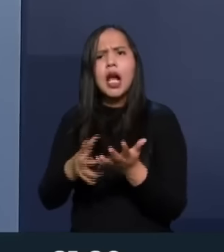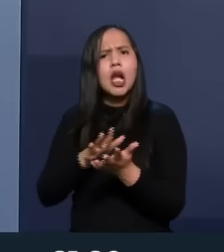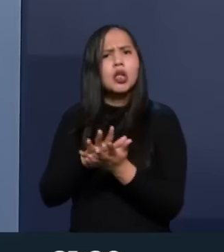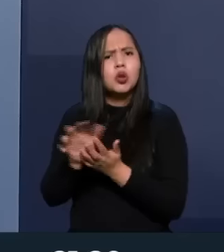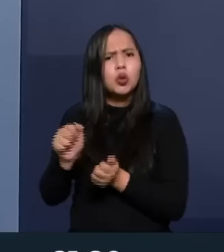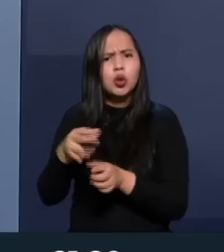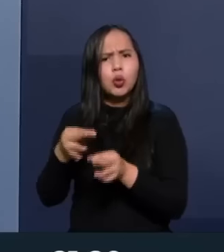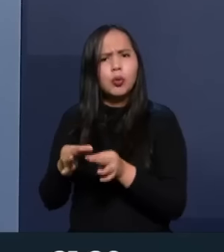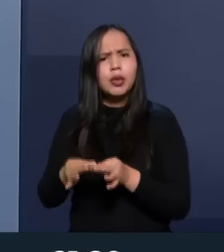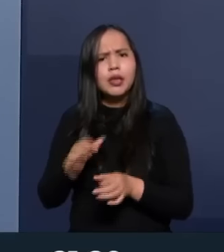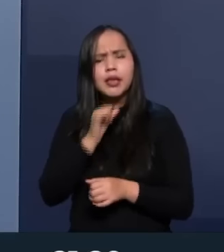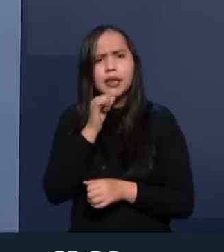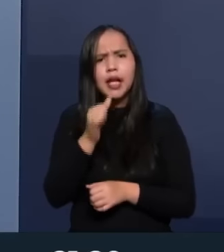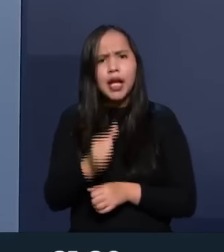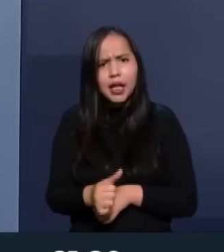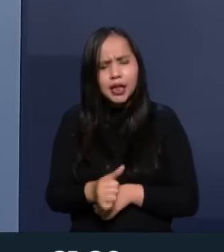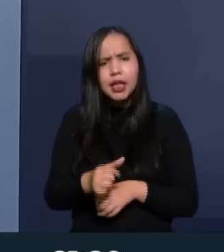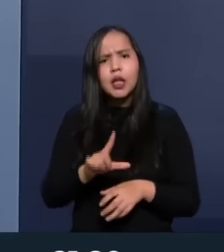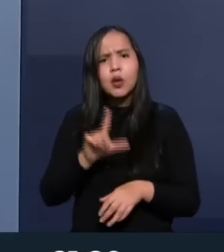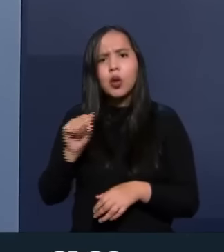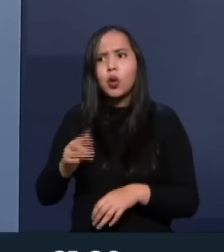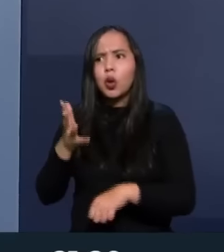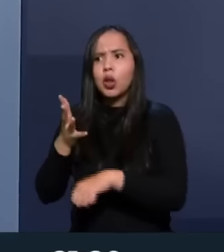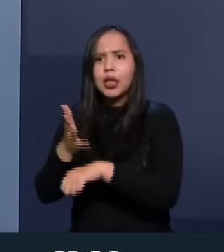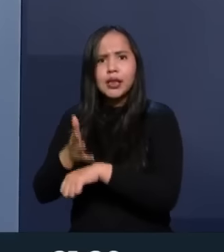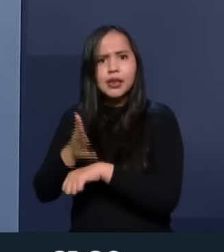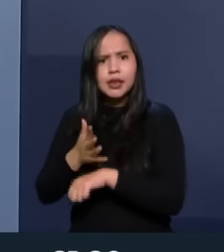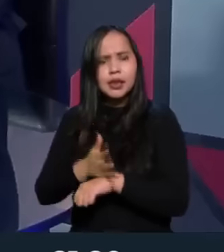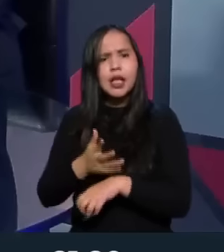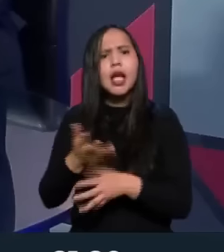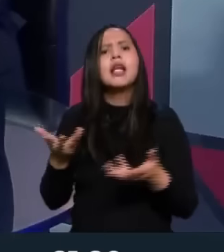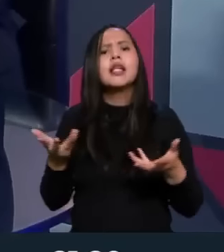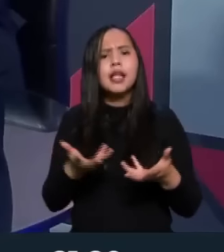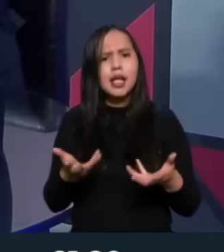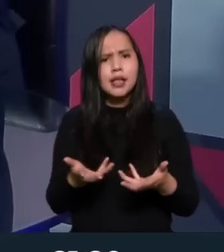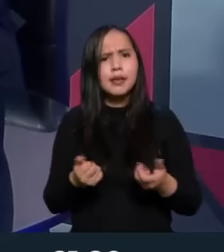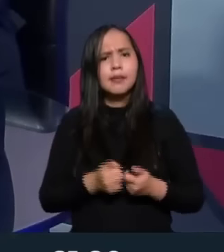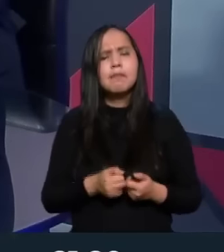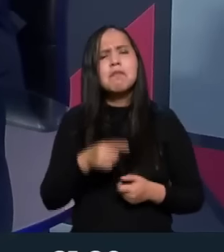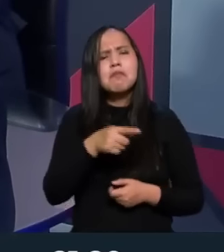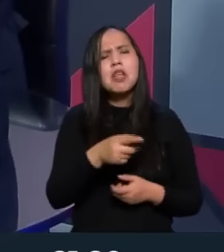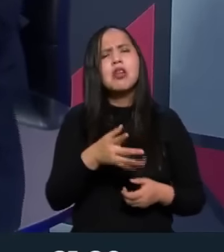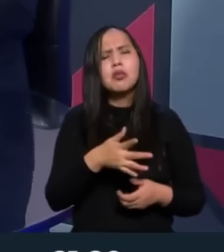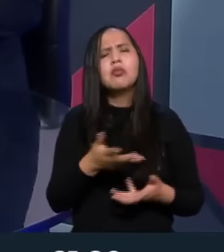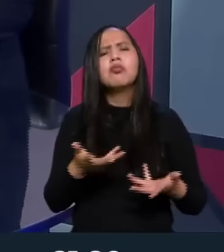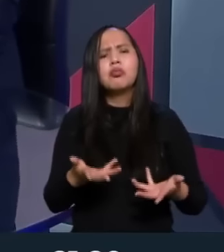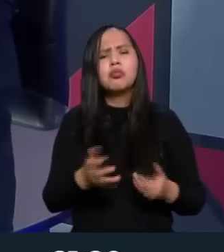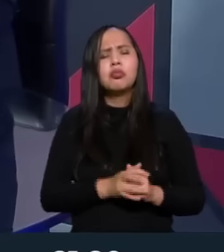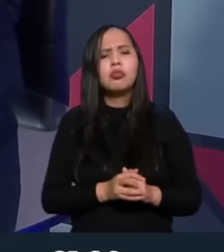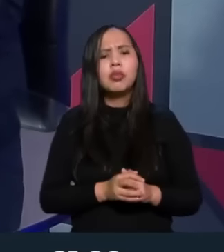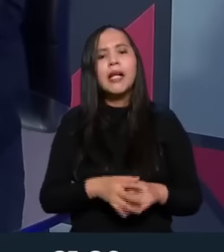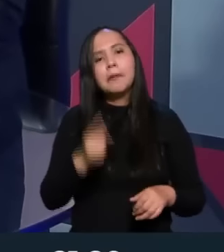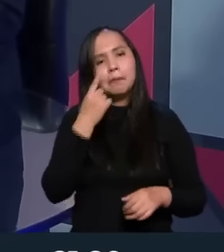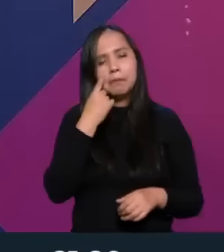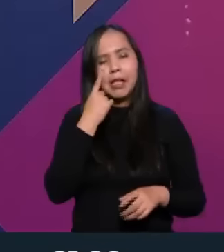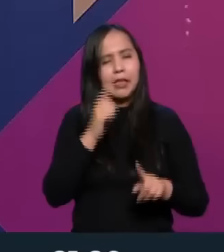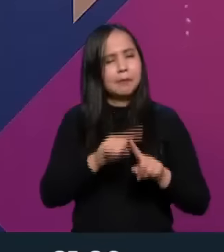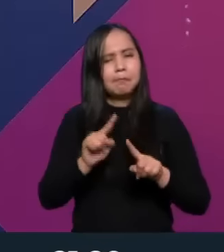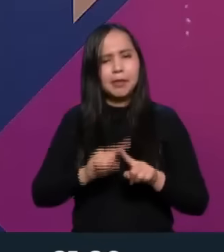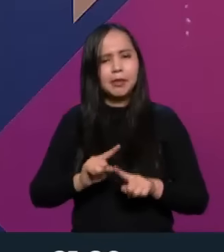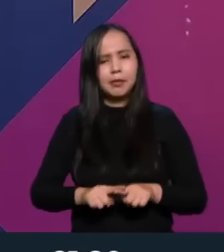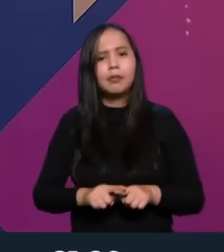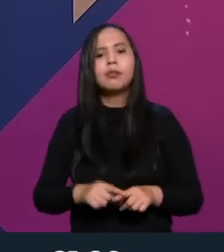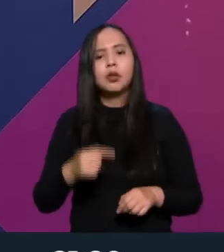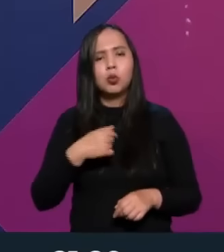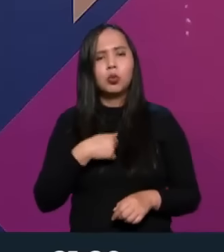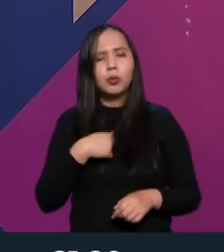inconstitucionalidad, más bien con las suspensiones que se han presentado? ¿Qué pasa? ¿En qué estatus está la reforma al Poder Judicial? Son caminos diferentes y me fijé